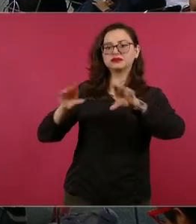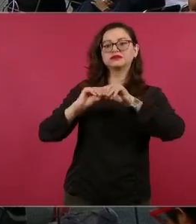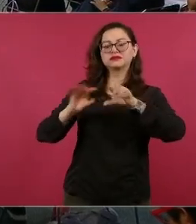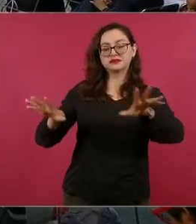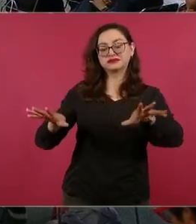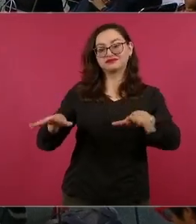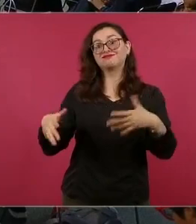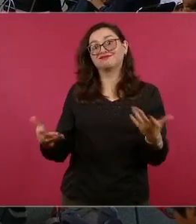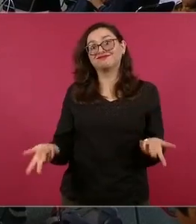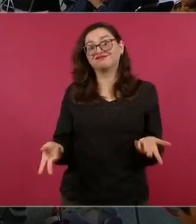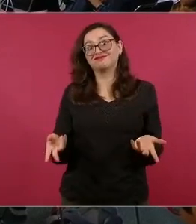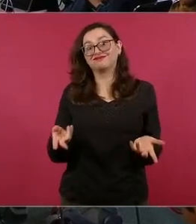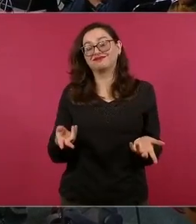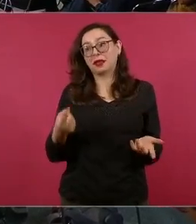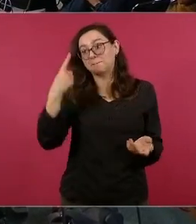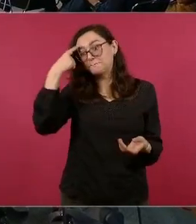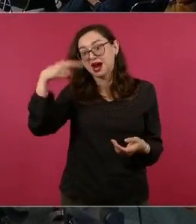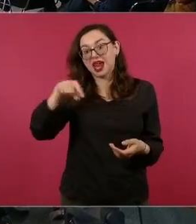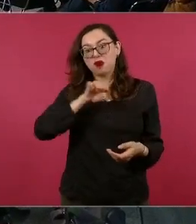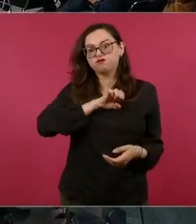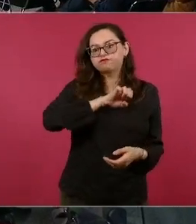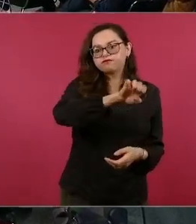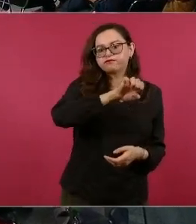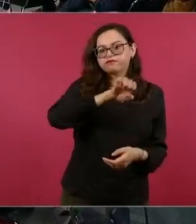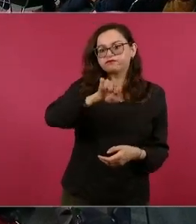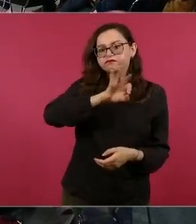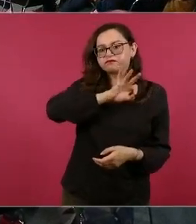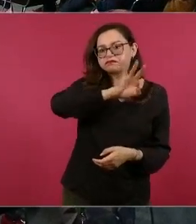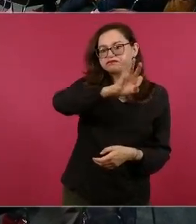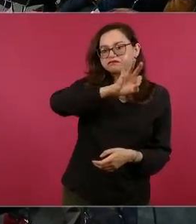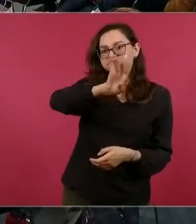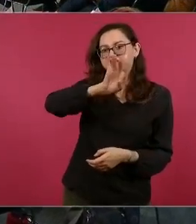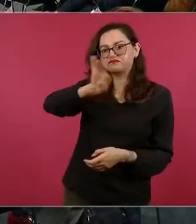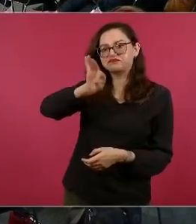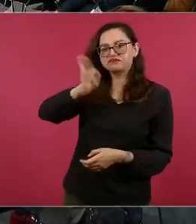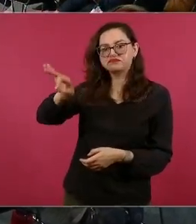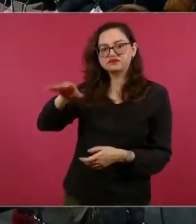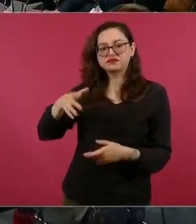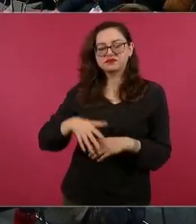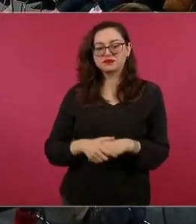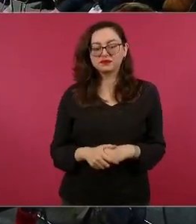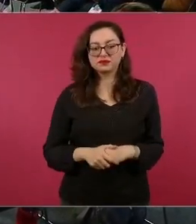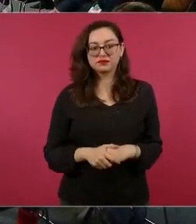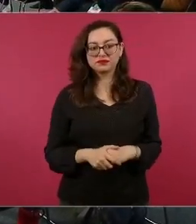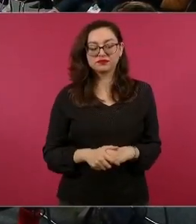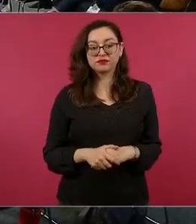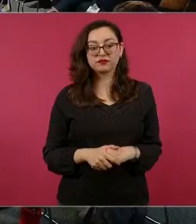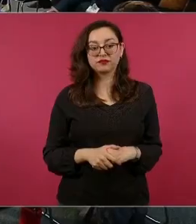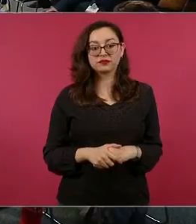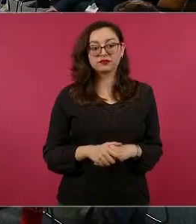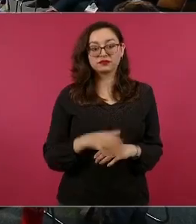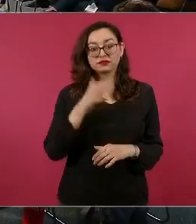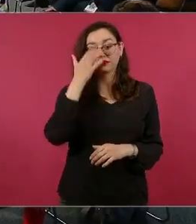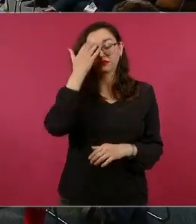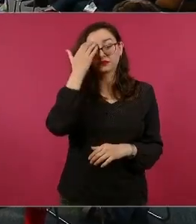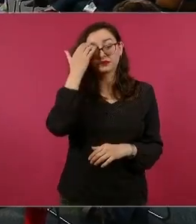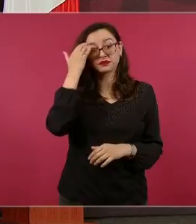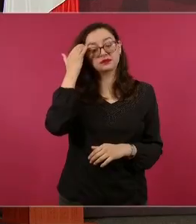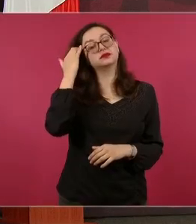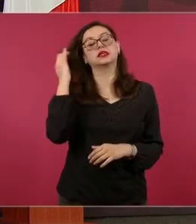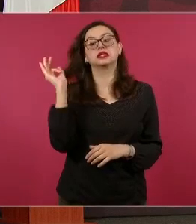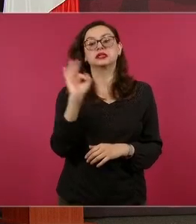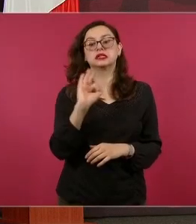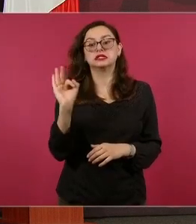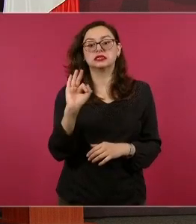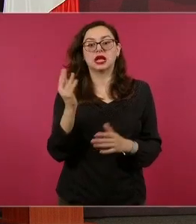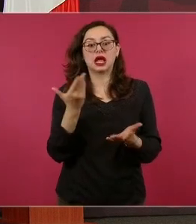Nada más que ahora, estoy seguro que, no sé, viendo resultados, ya subió.